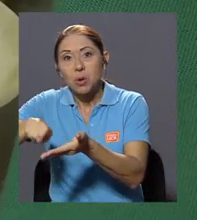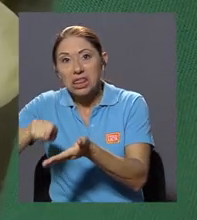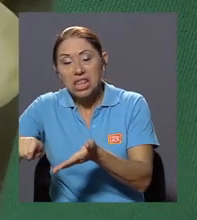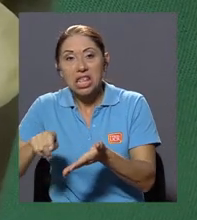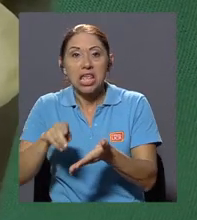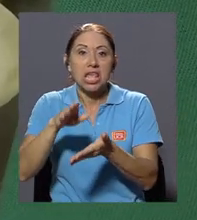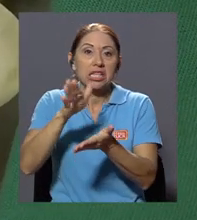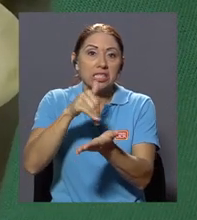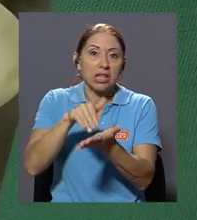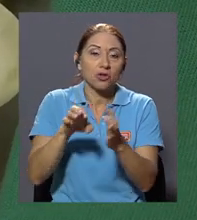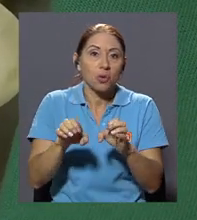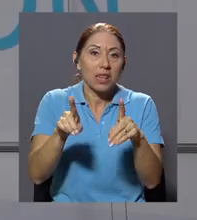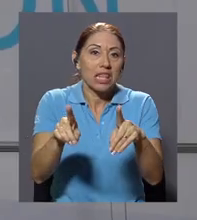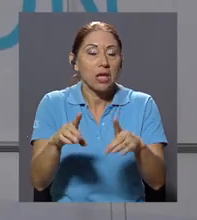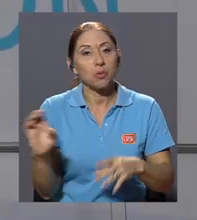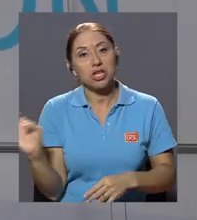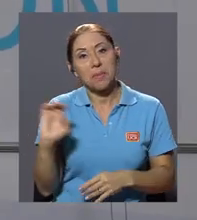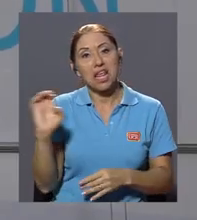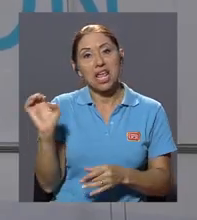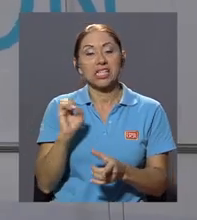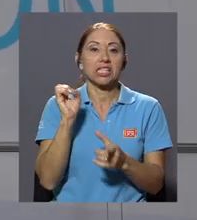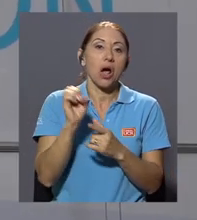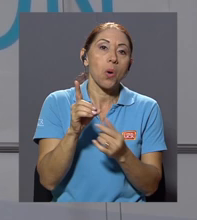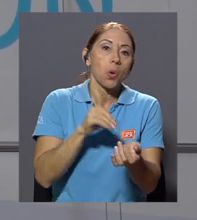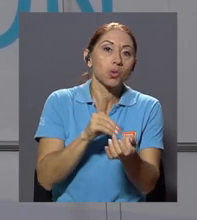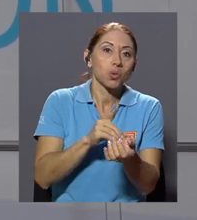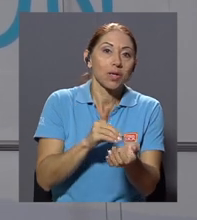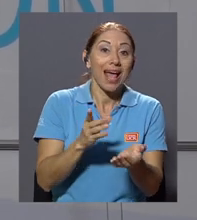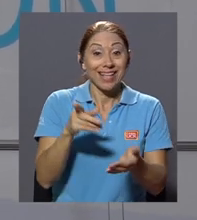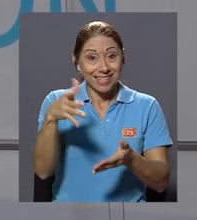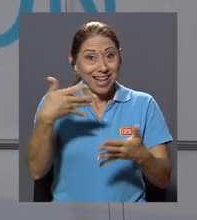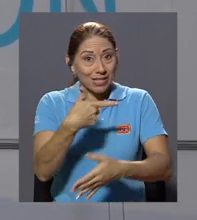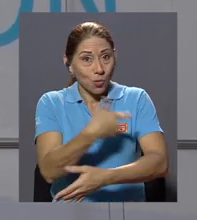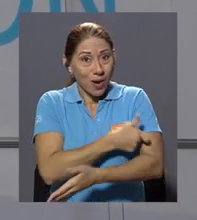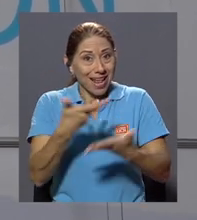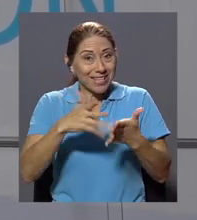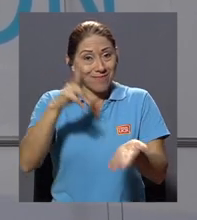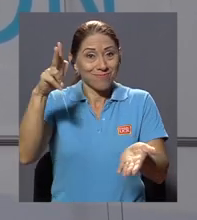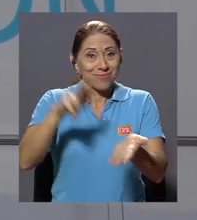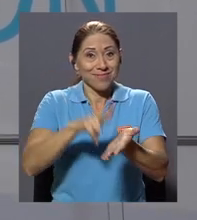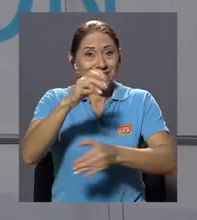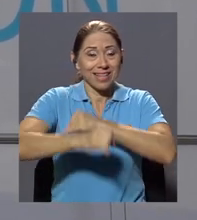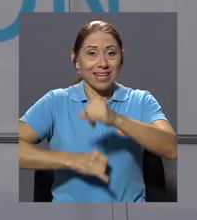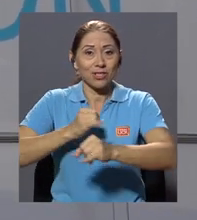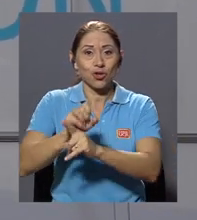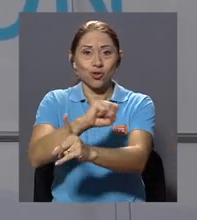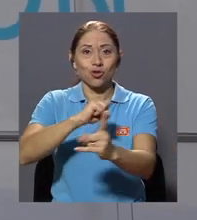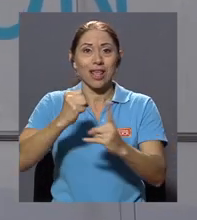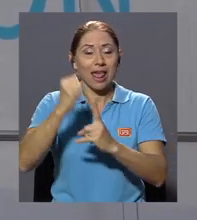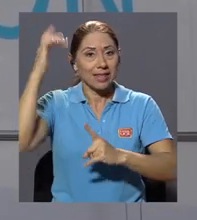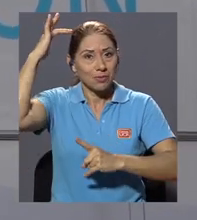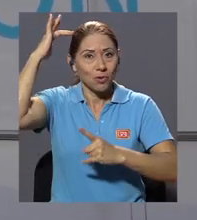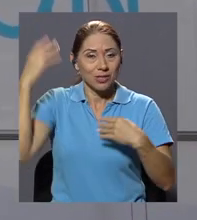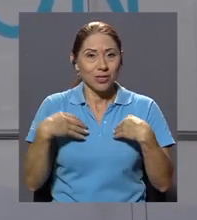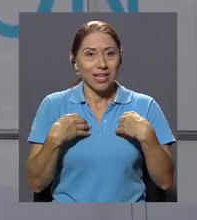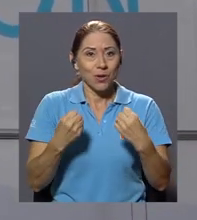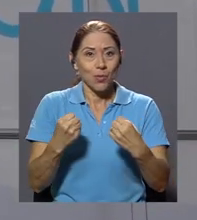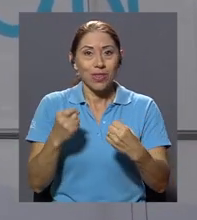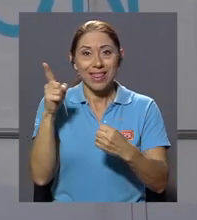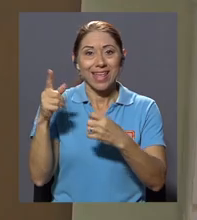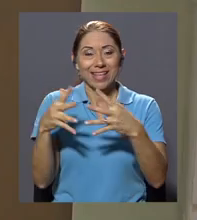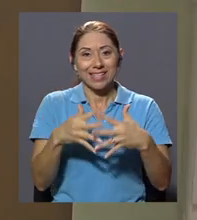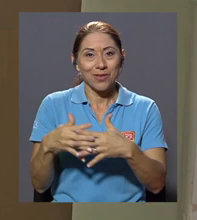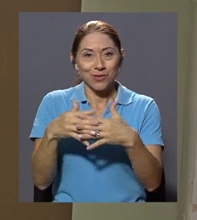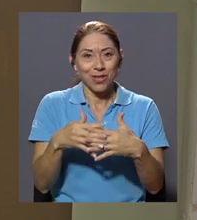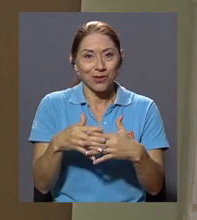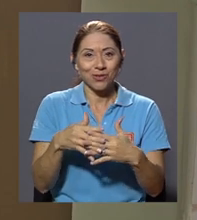consulta externa, entre otros. La escuela recibió la acreditación internacional de la Sociedad para la Simulación en Salud de Estados